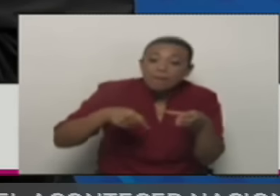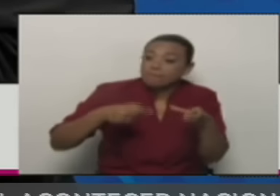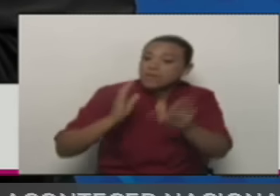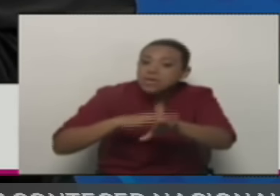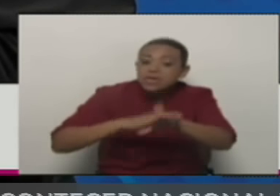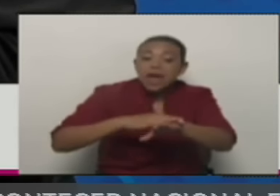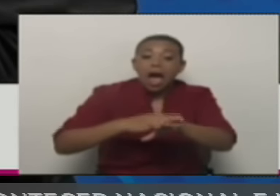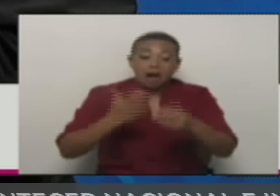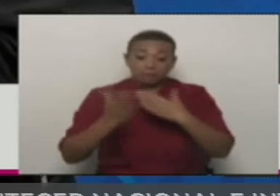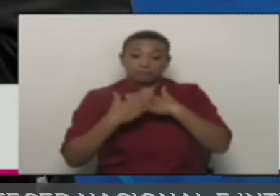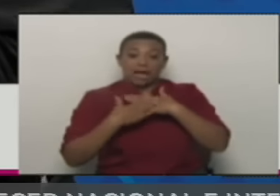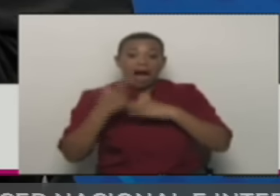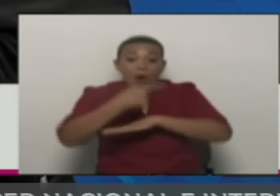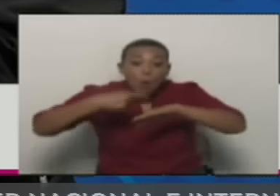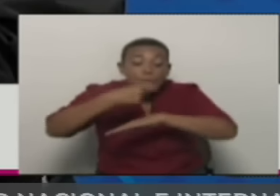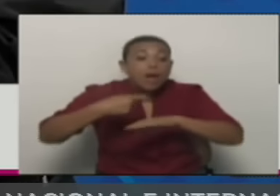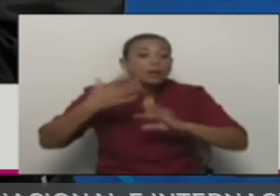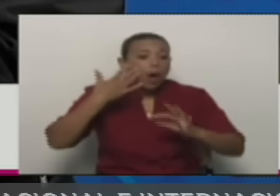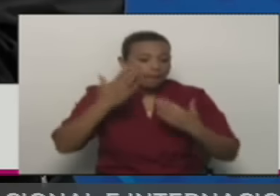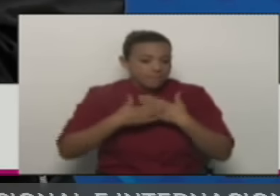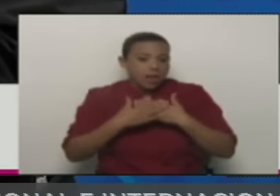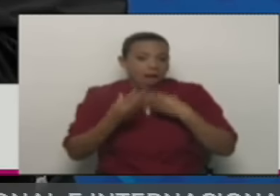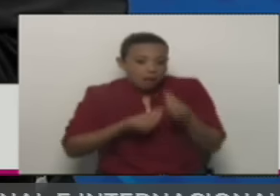al pueblo, engranamos los diferentes